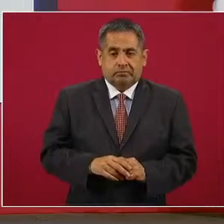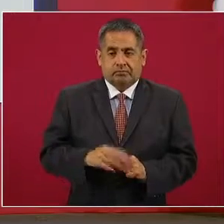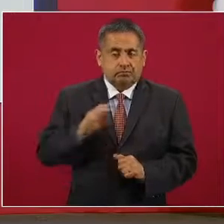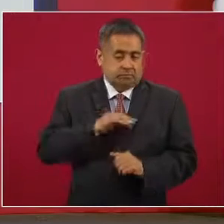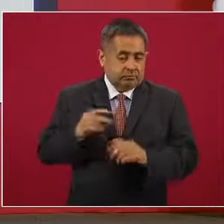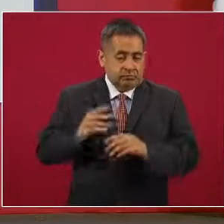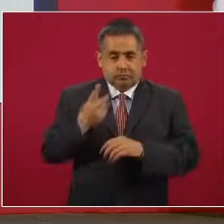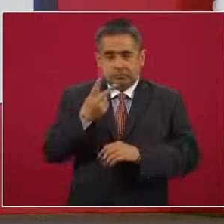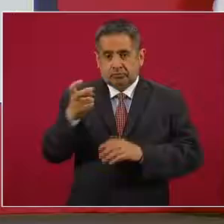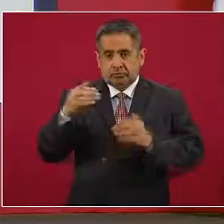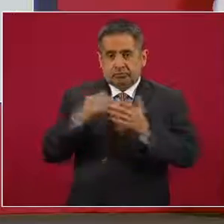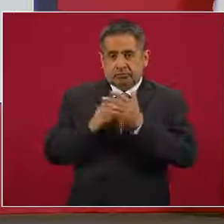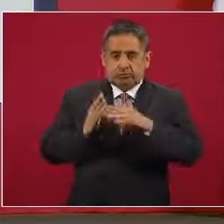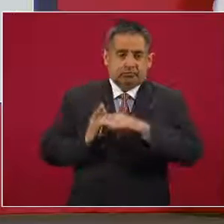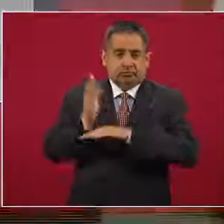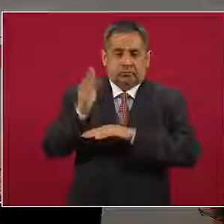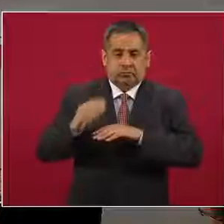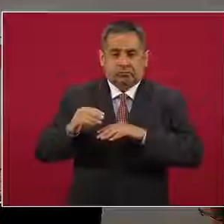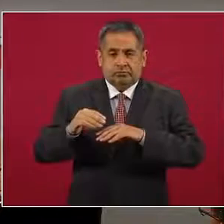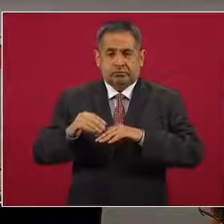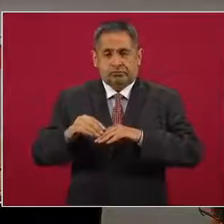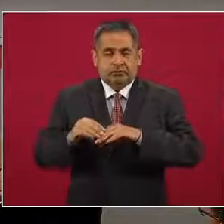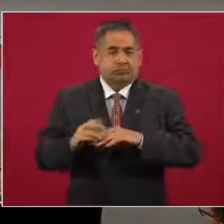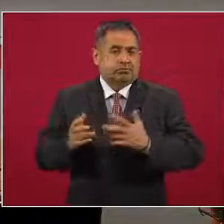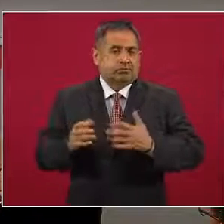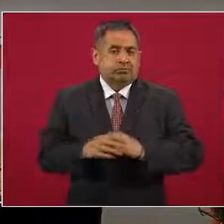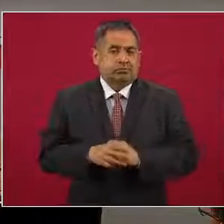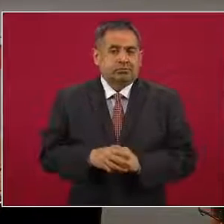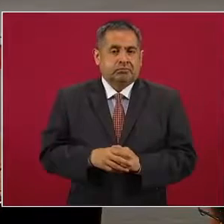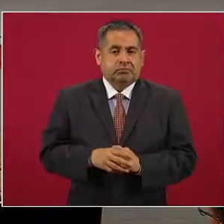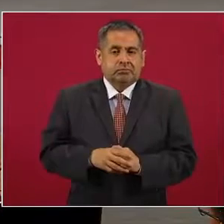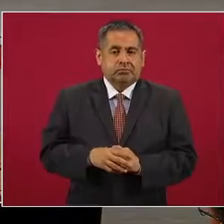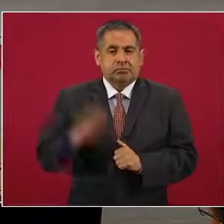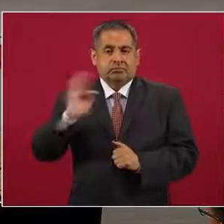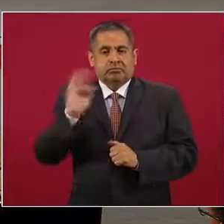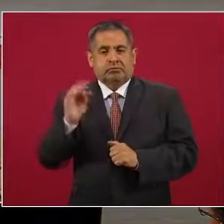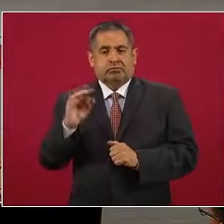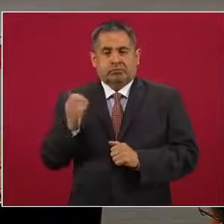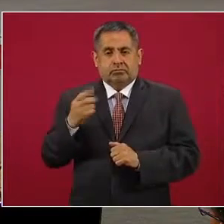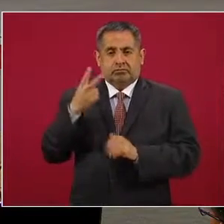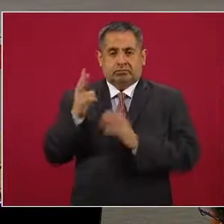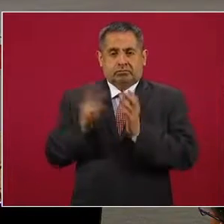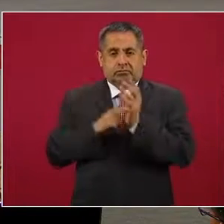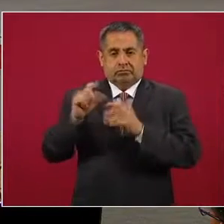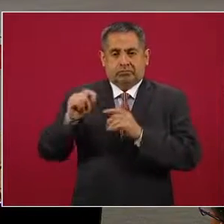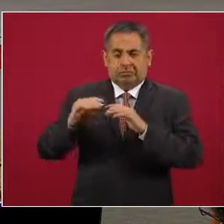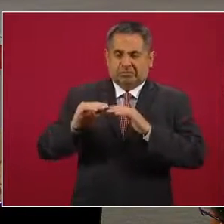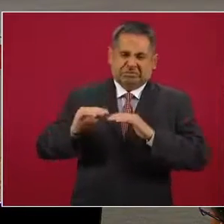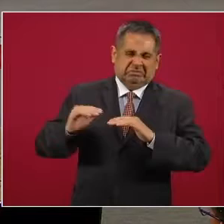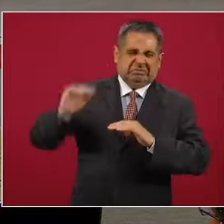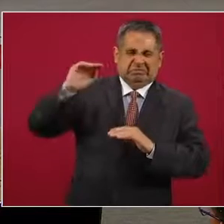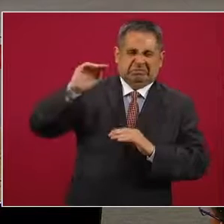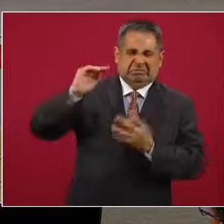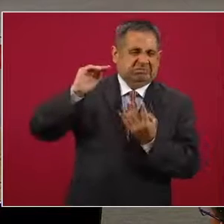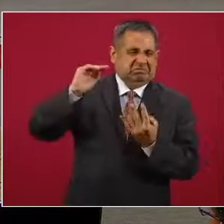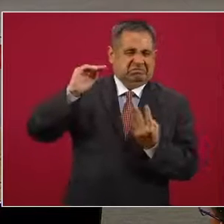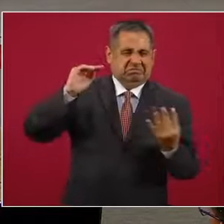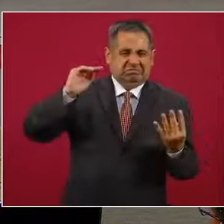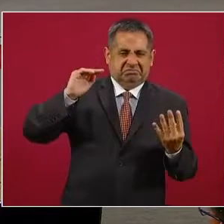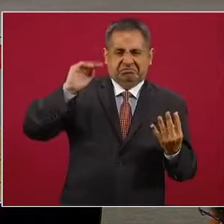pasamos de los 200,000, estaríamos el octubre del 20 acá.